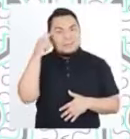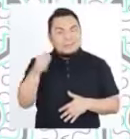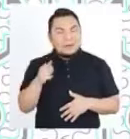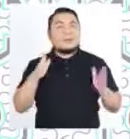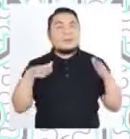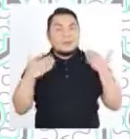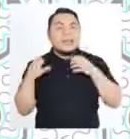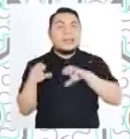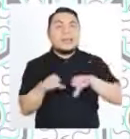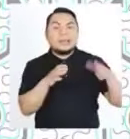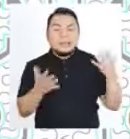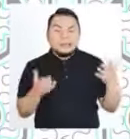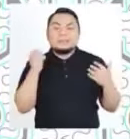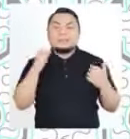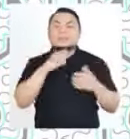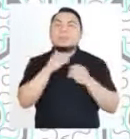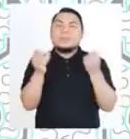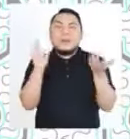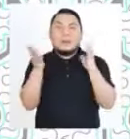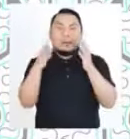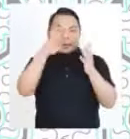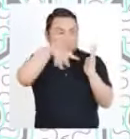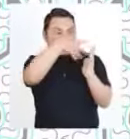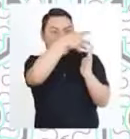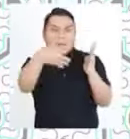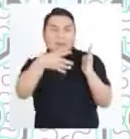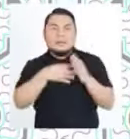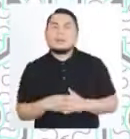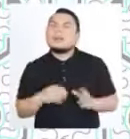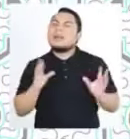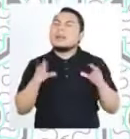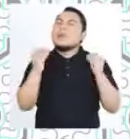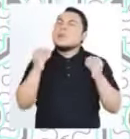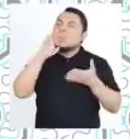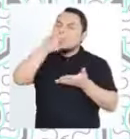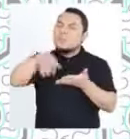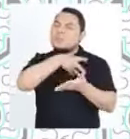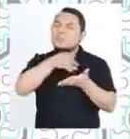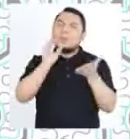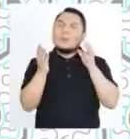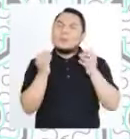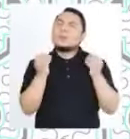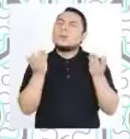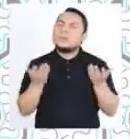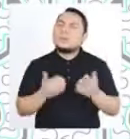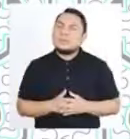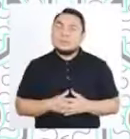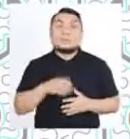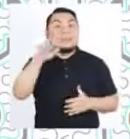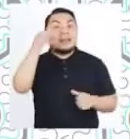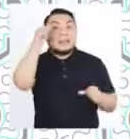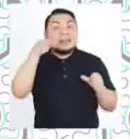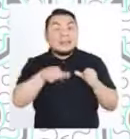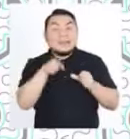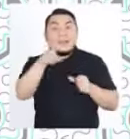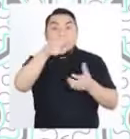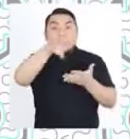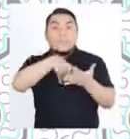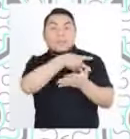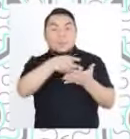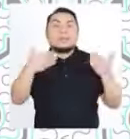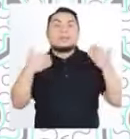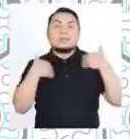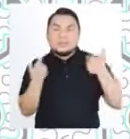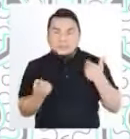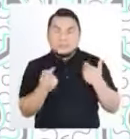idea, para eso podemos hacer un cuadro comparativo. ¿Cómo era el cuadro comparativo? Recuerdo que